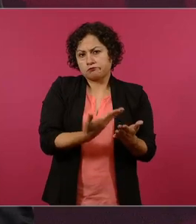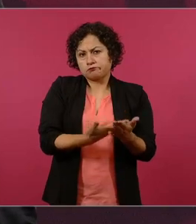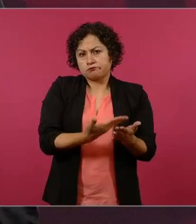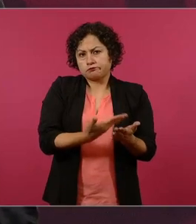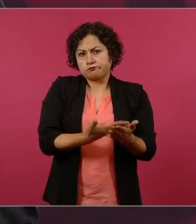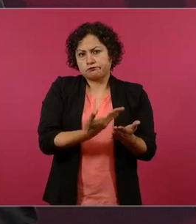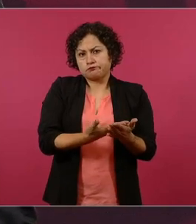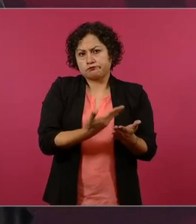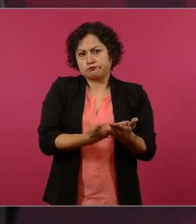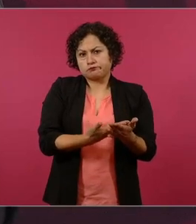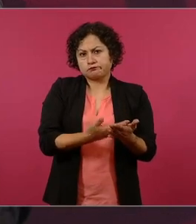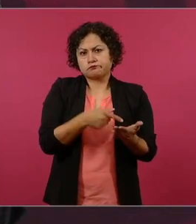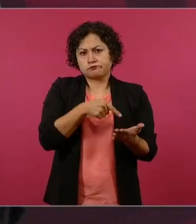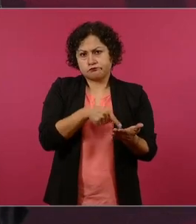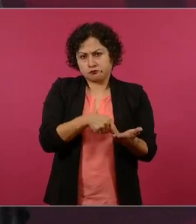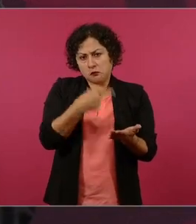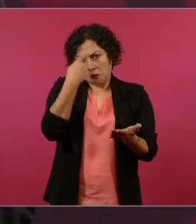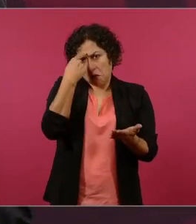para